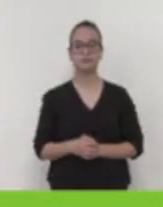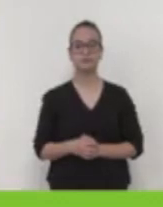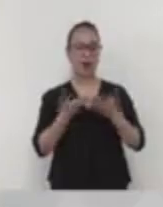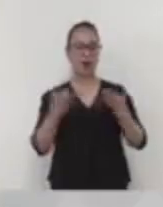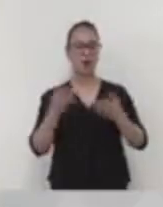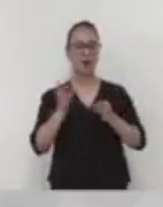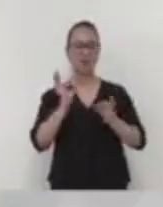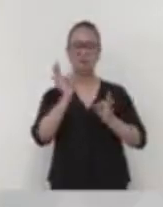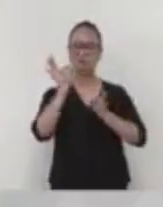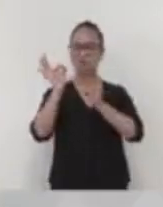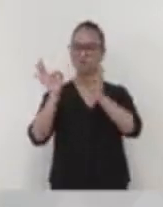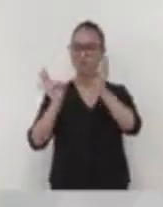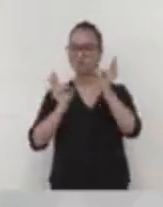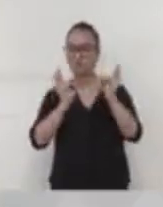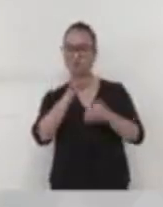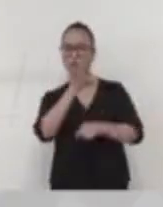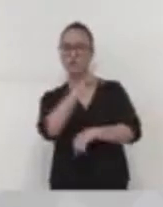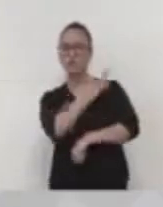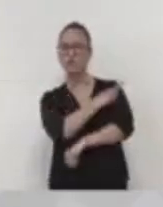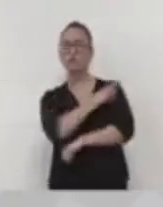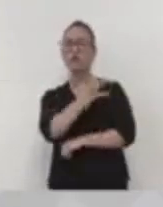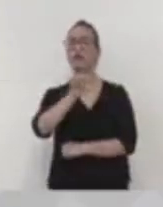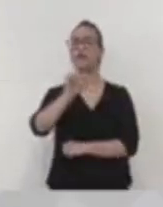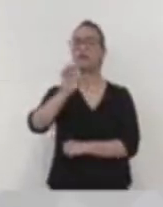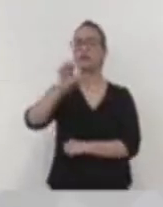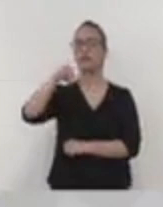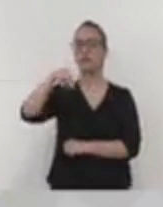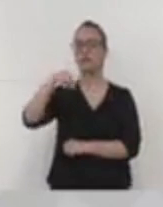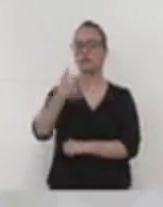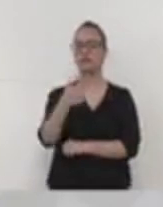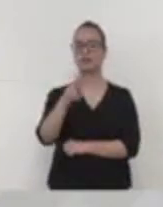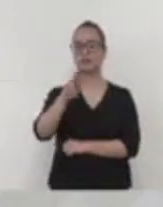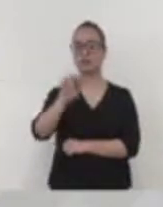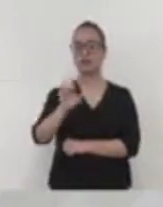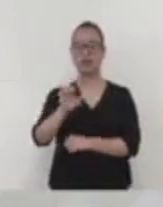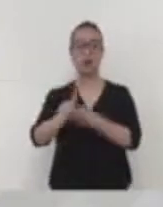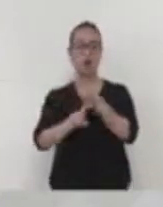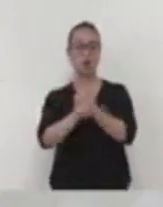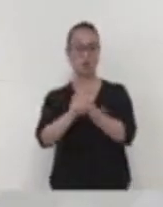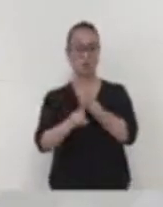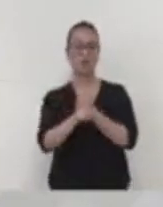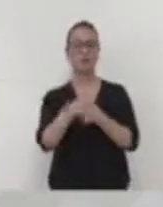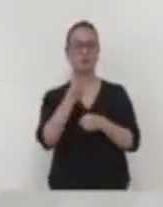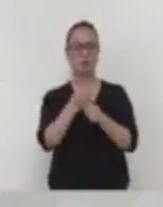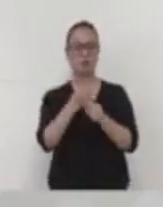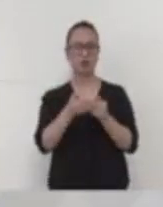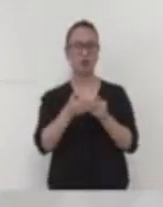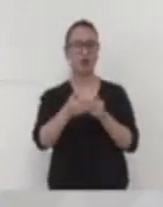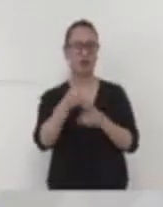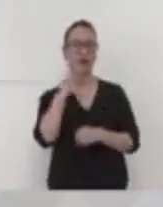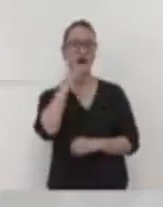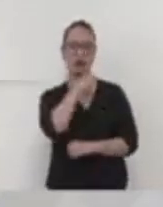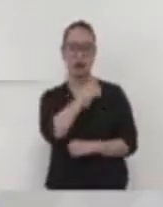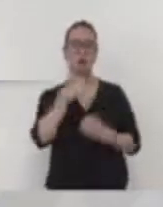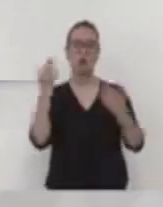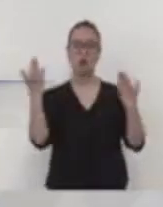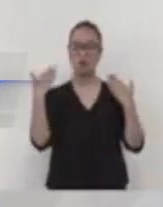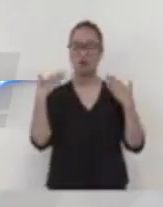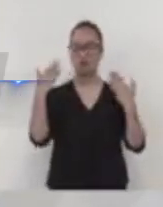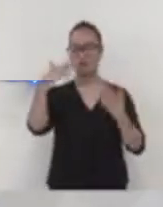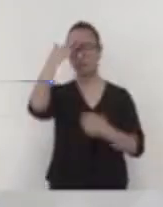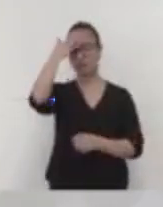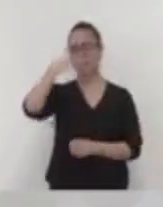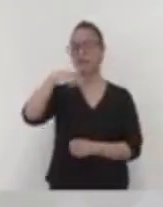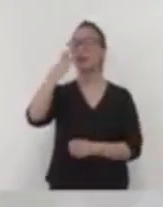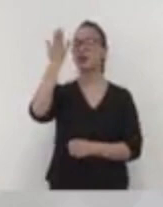12 el dengue es otro de los grandes problemas latentes en la temporada de calor y si bien antes era un